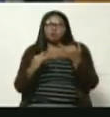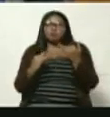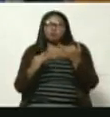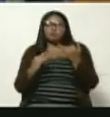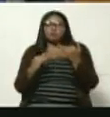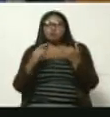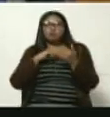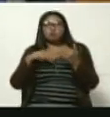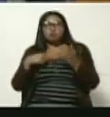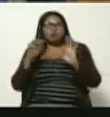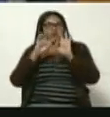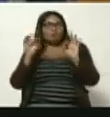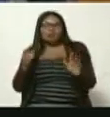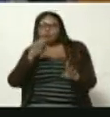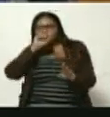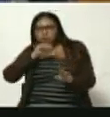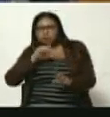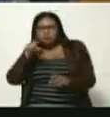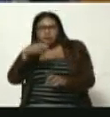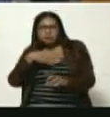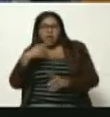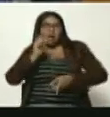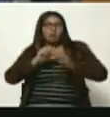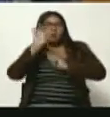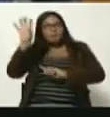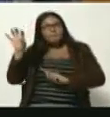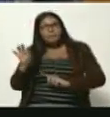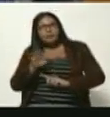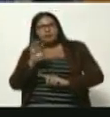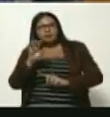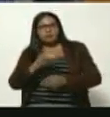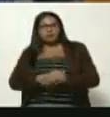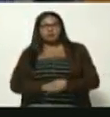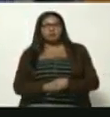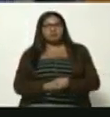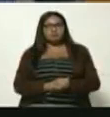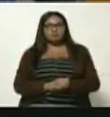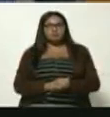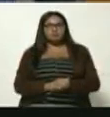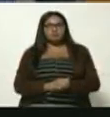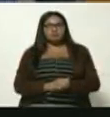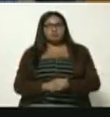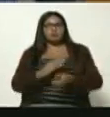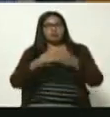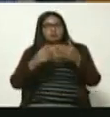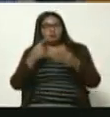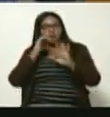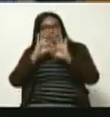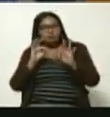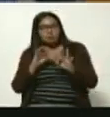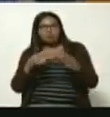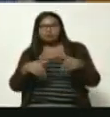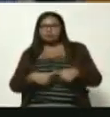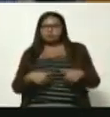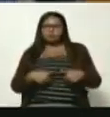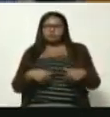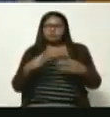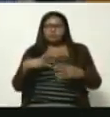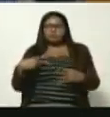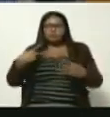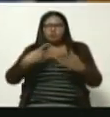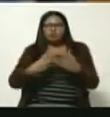en los últimos tiempos en la herramienta preferida de algunos países con ansias de dominación neocolonial para forzar la